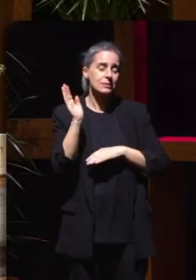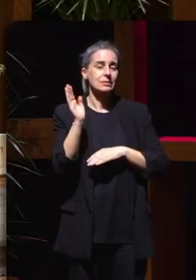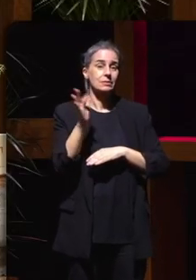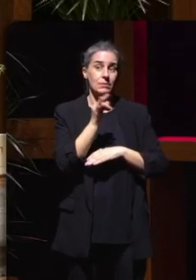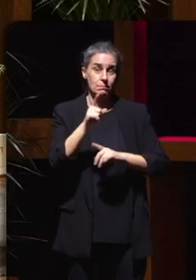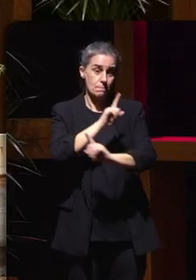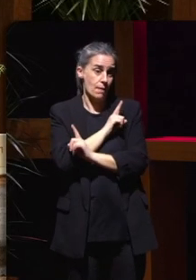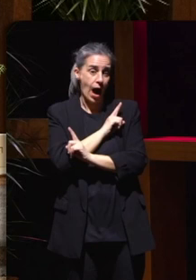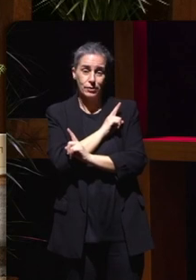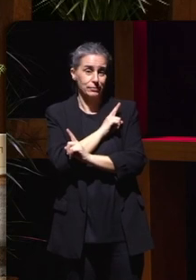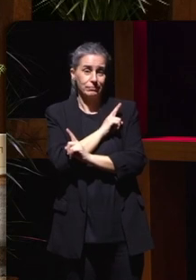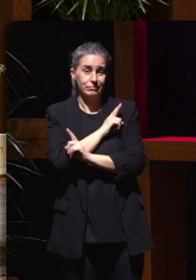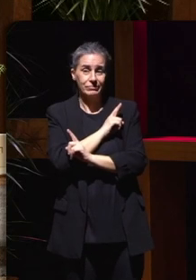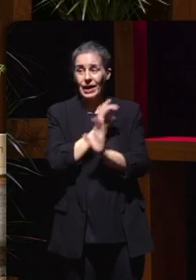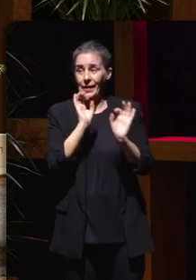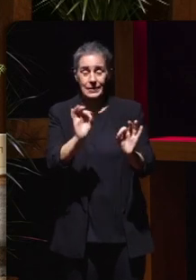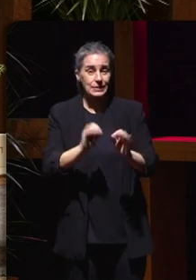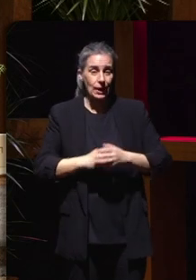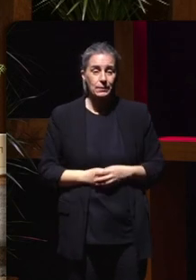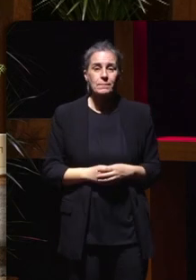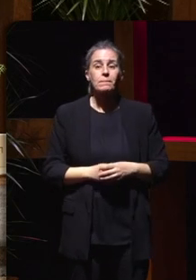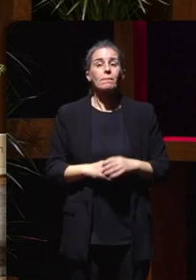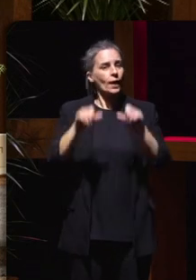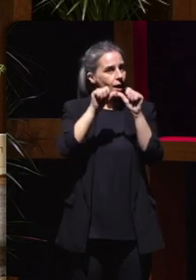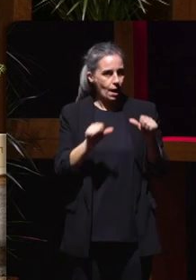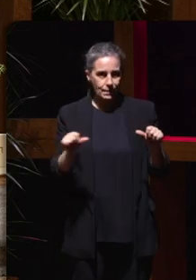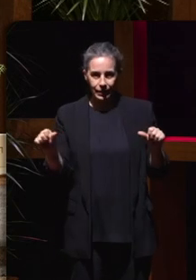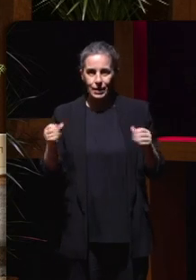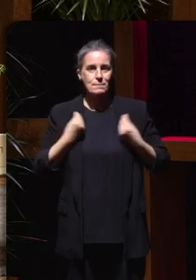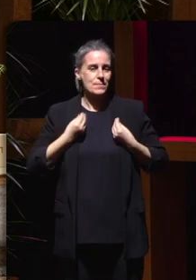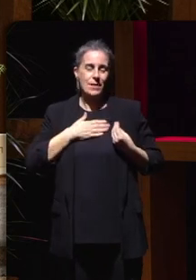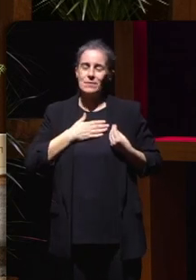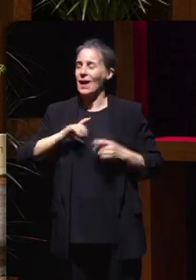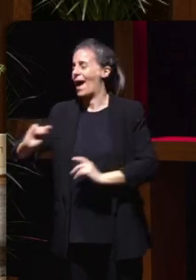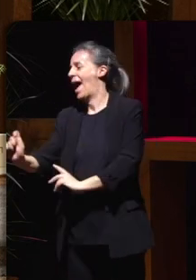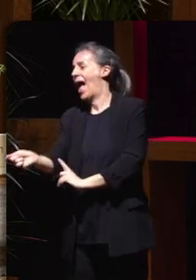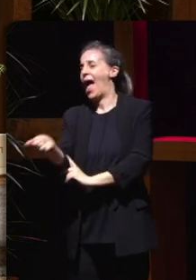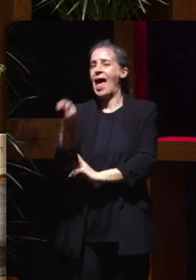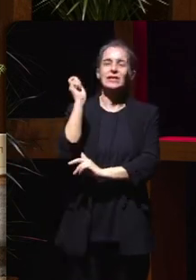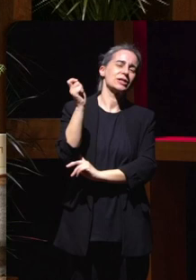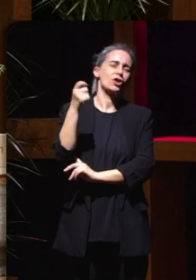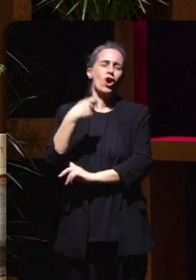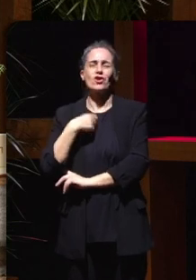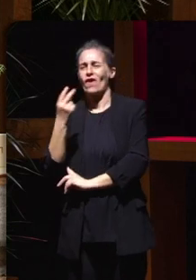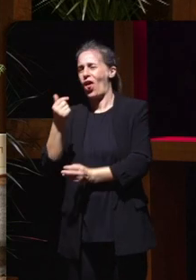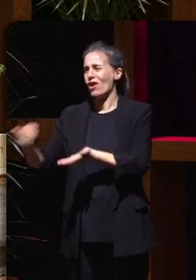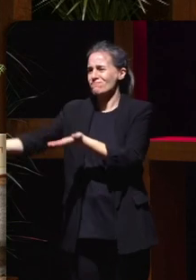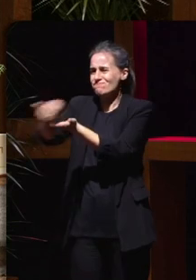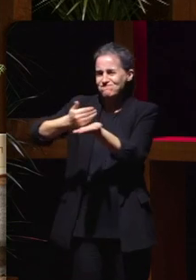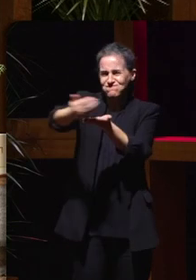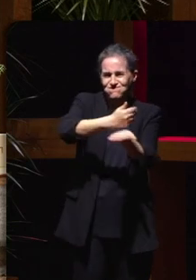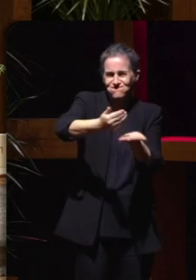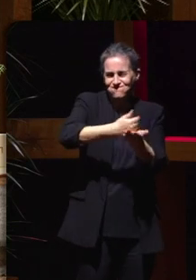que quiero peor que me podía pasar y alía mi vida fue y por supuesto un éxito acumulo cartas nada